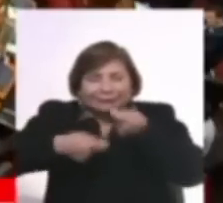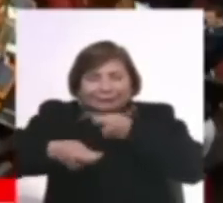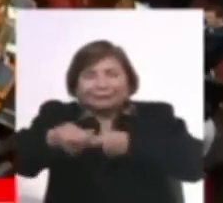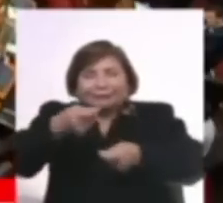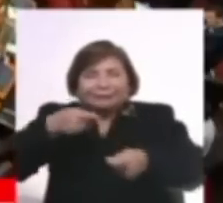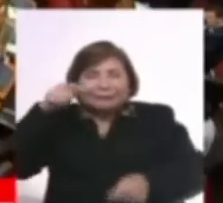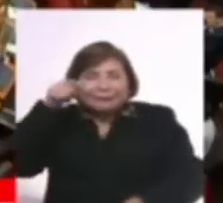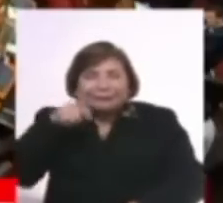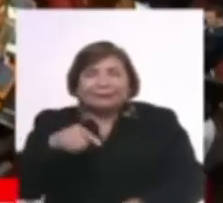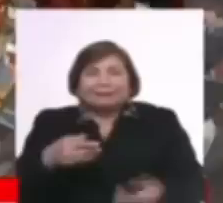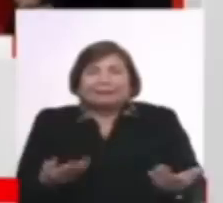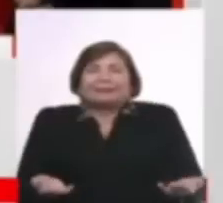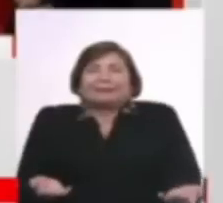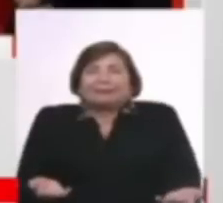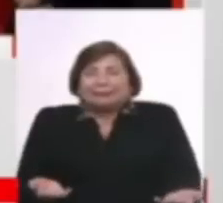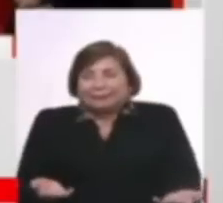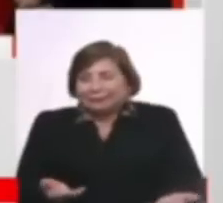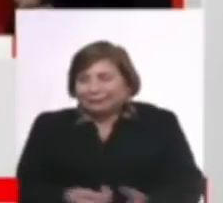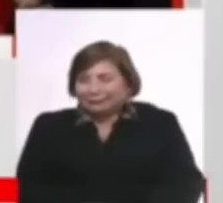allí?